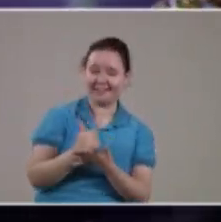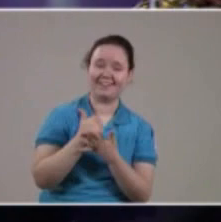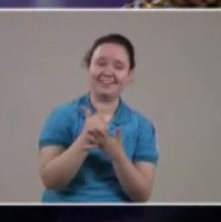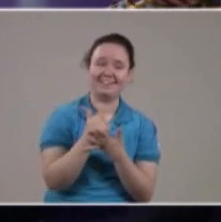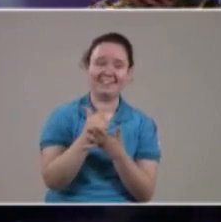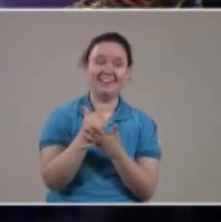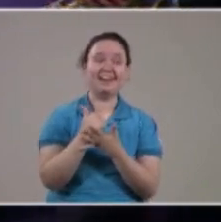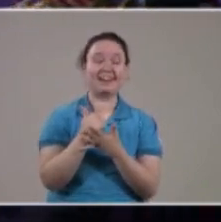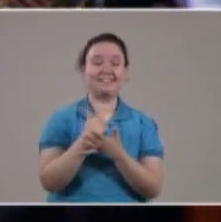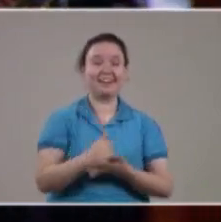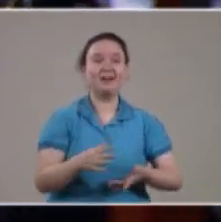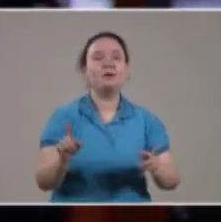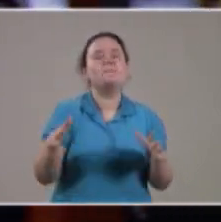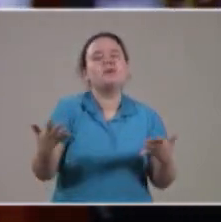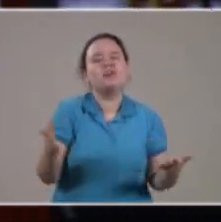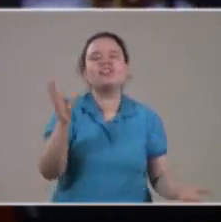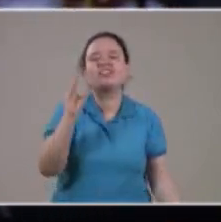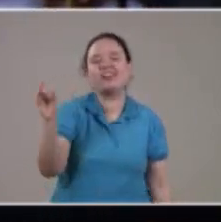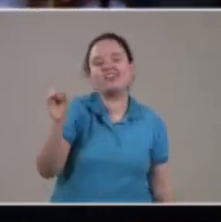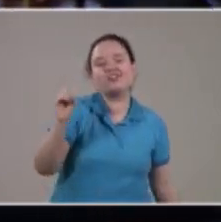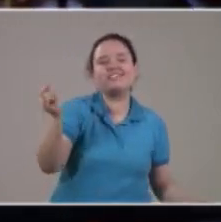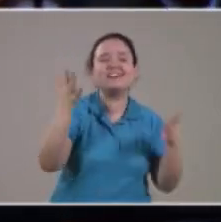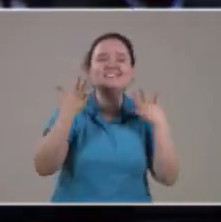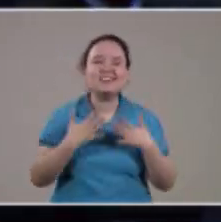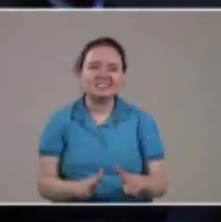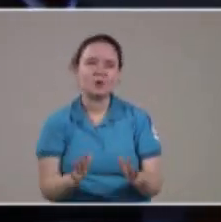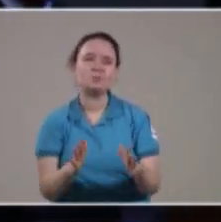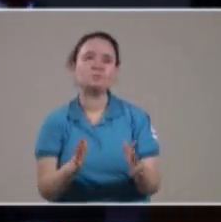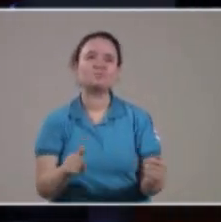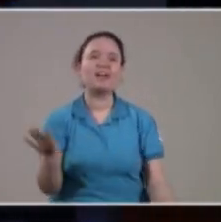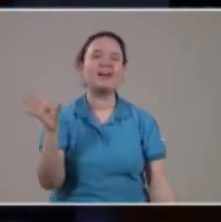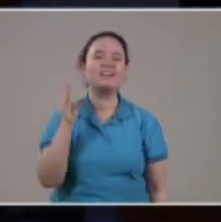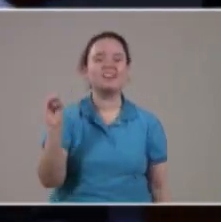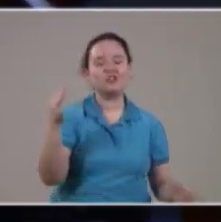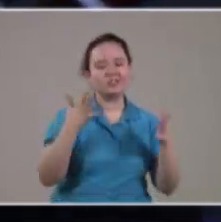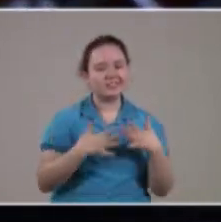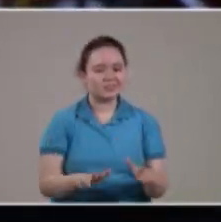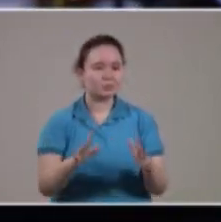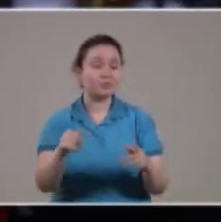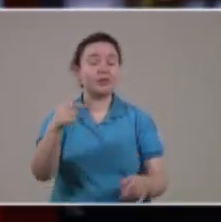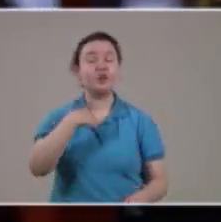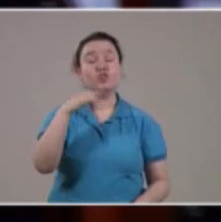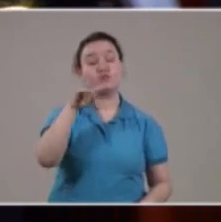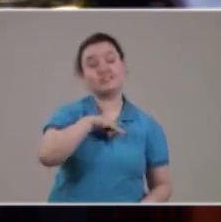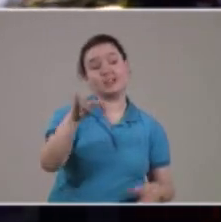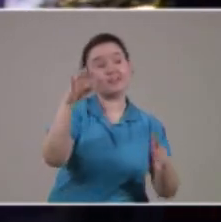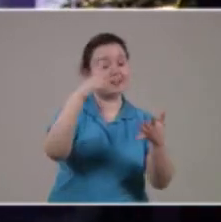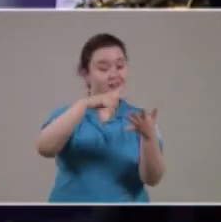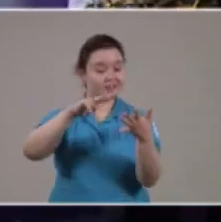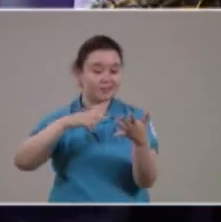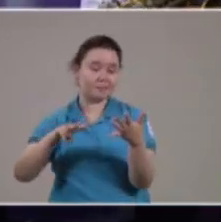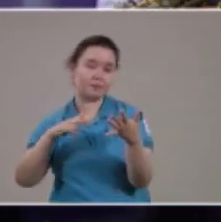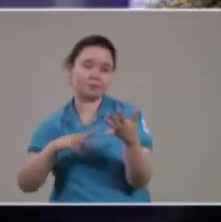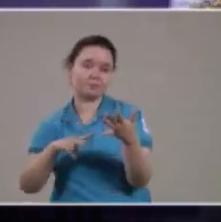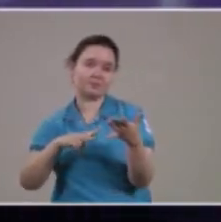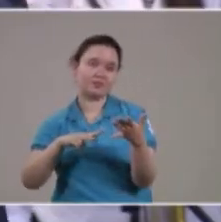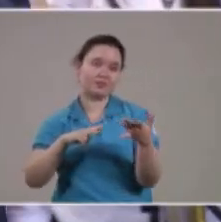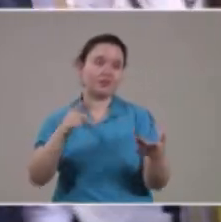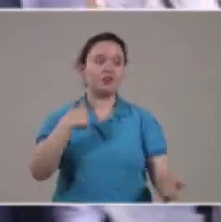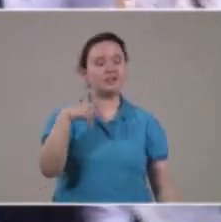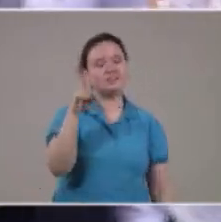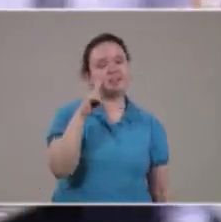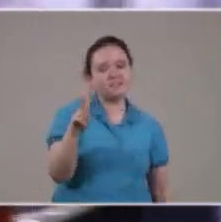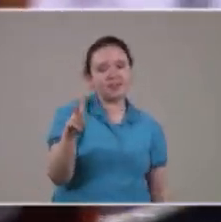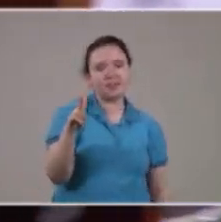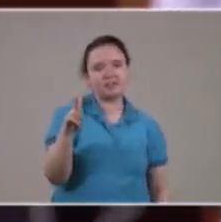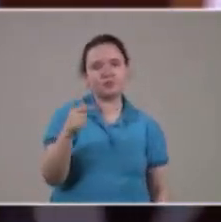Pero ¿de dónde brotó? ¿De dónde brotó? Es que estaba leyendo, es que estaba viendo,